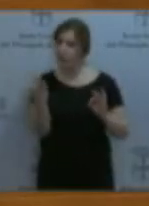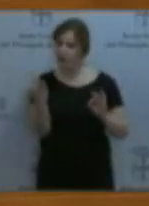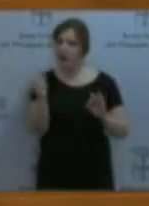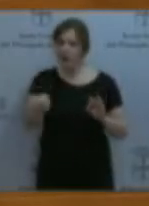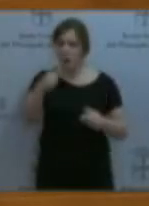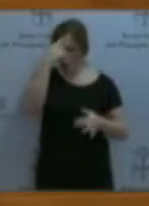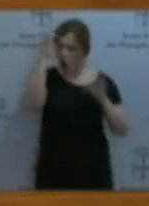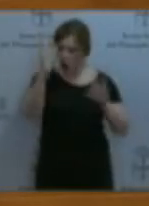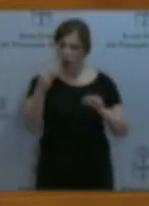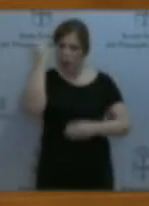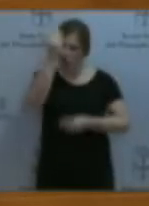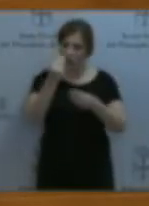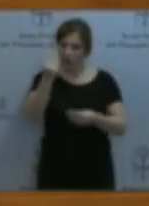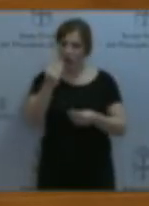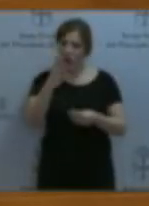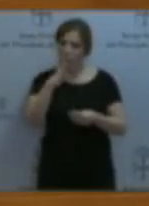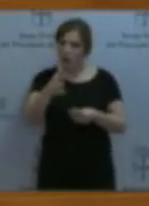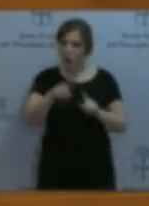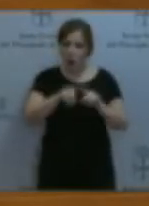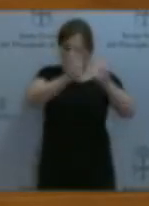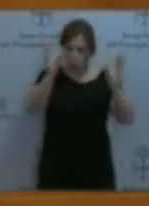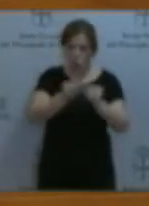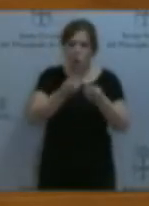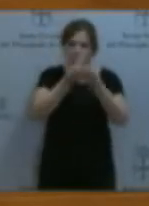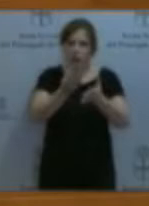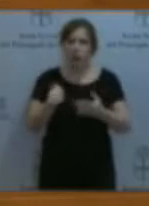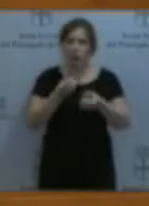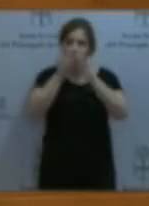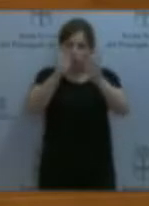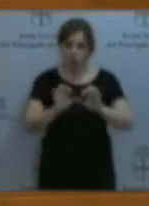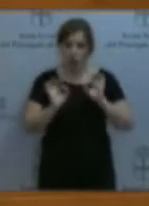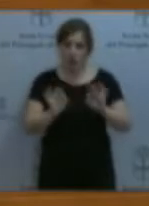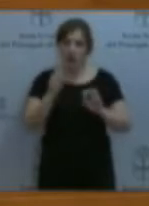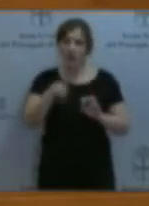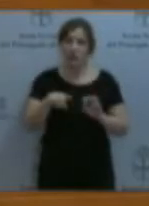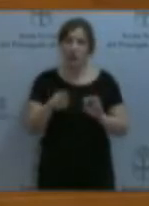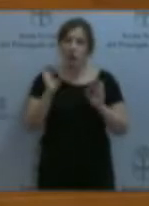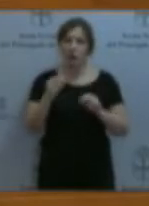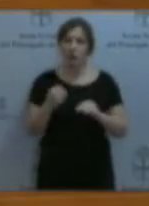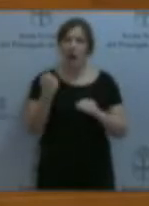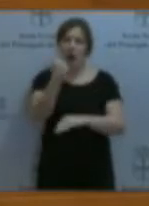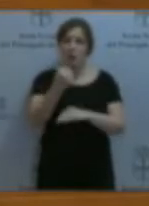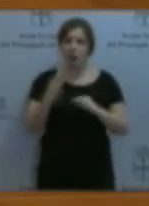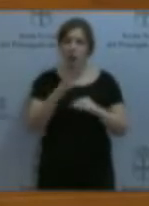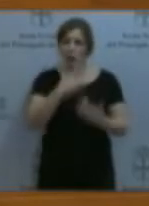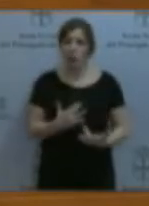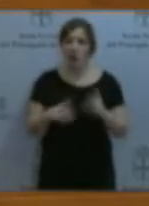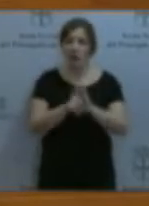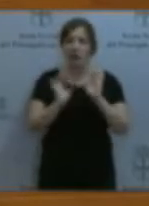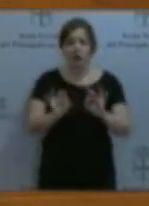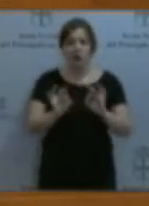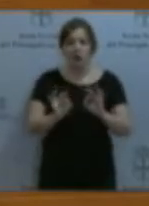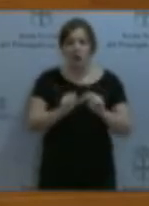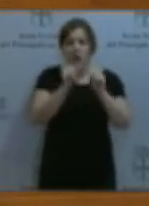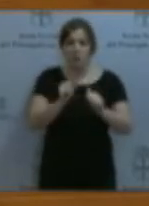tomar nota, acatar las conclusiones del informe de la Sindicatura de todo punto razonables y además amparadas en la legalidad vigente y empezar a utilizar esta fórmula excepcional